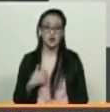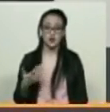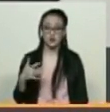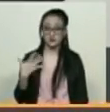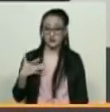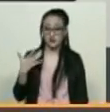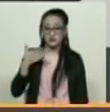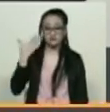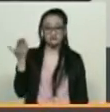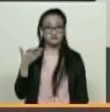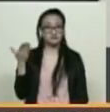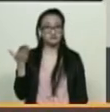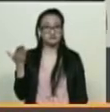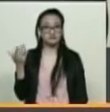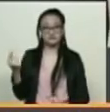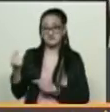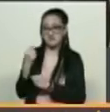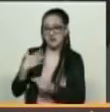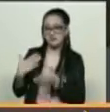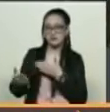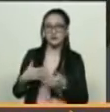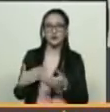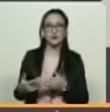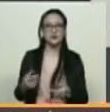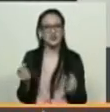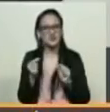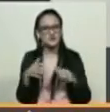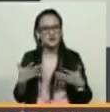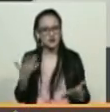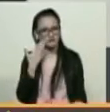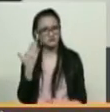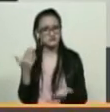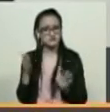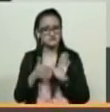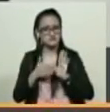discutimos? Esto, son Cires, esto. Esto.